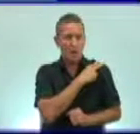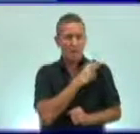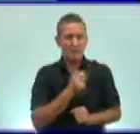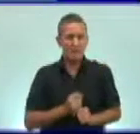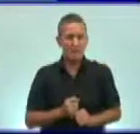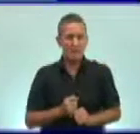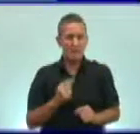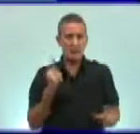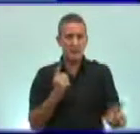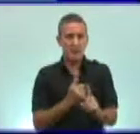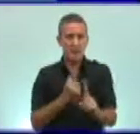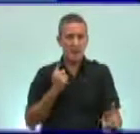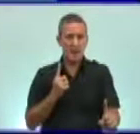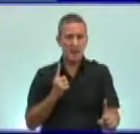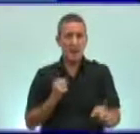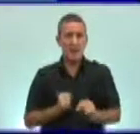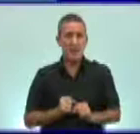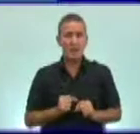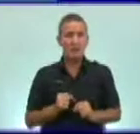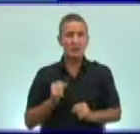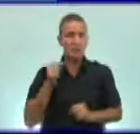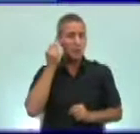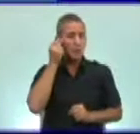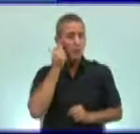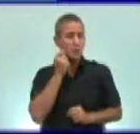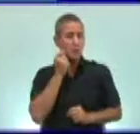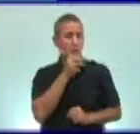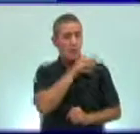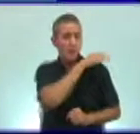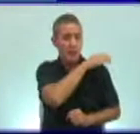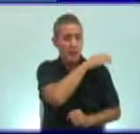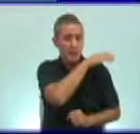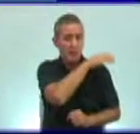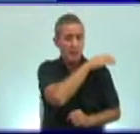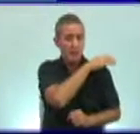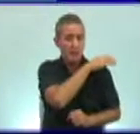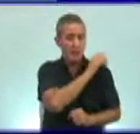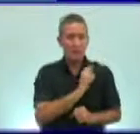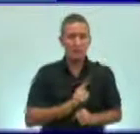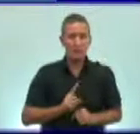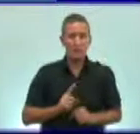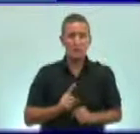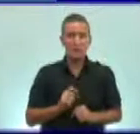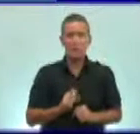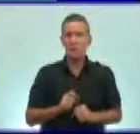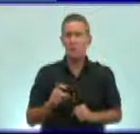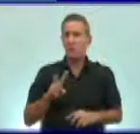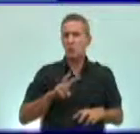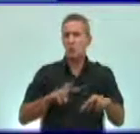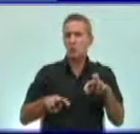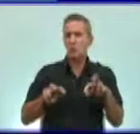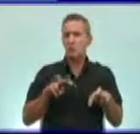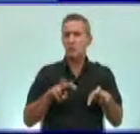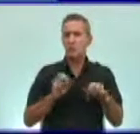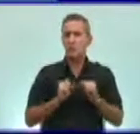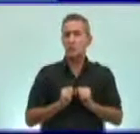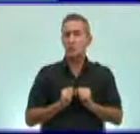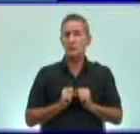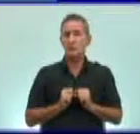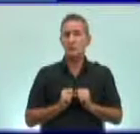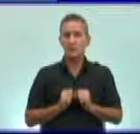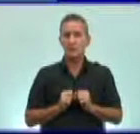por Bolívar o que no compartían los ideales de Bolívar, y no reconoce, o al menos no investiga y no descubre,